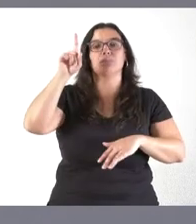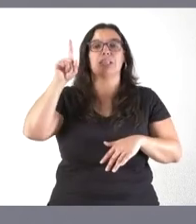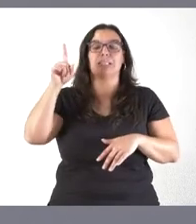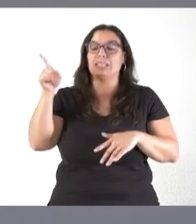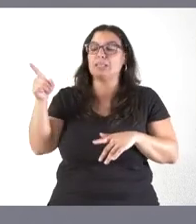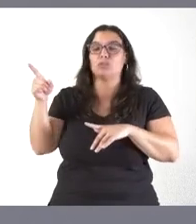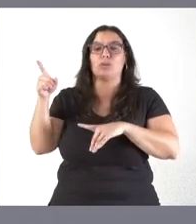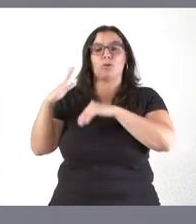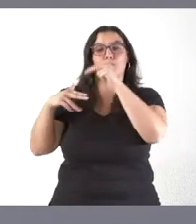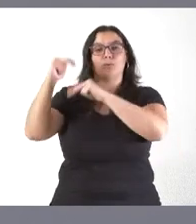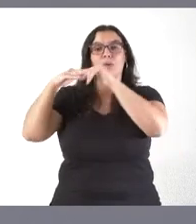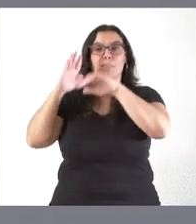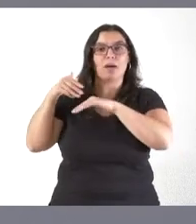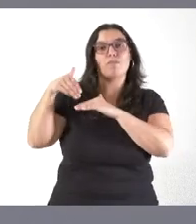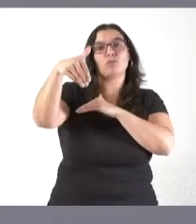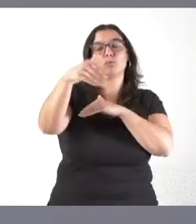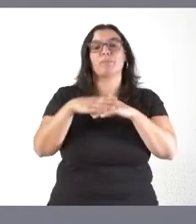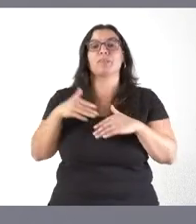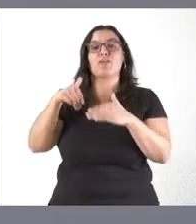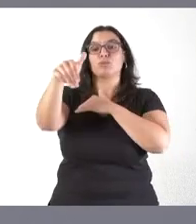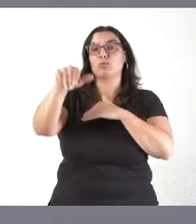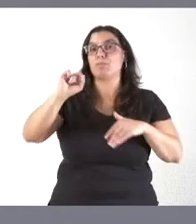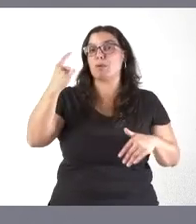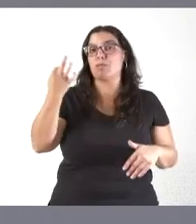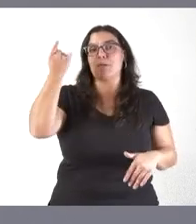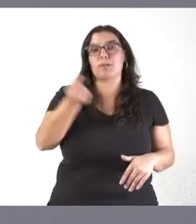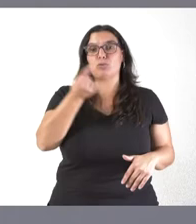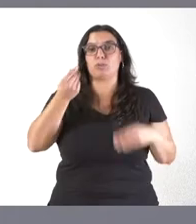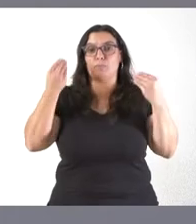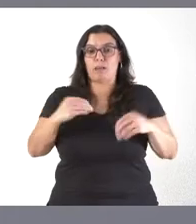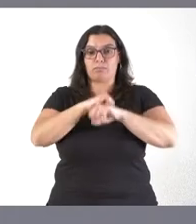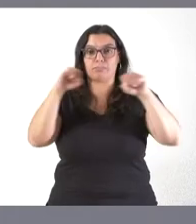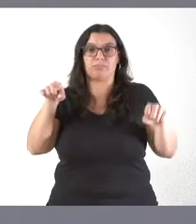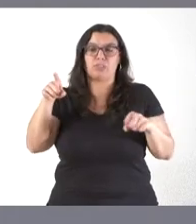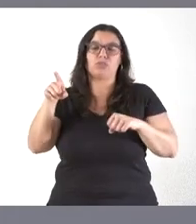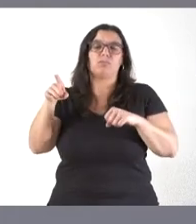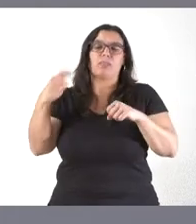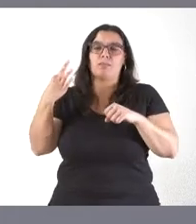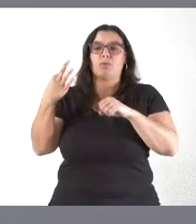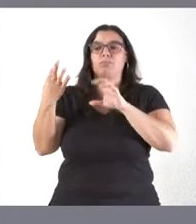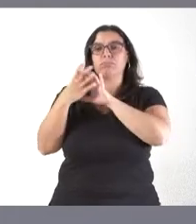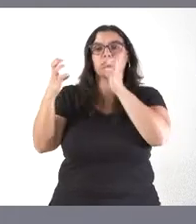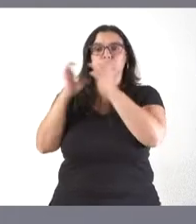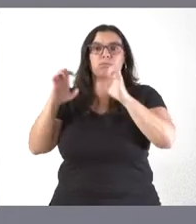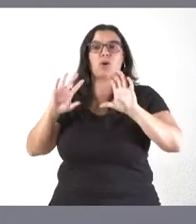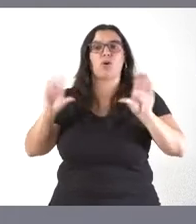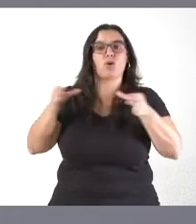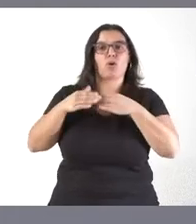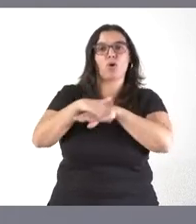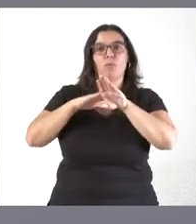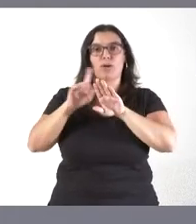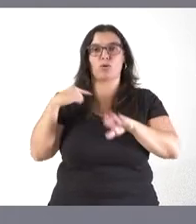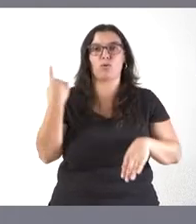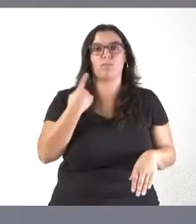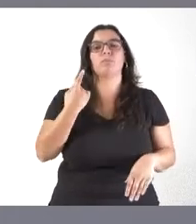de ahí estar construyendo el futuro y el futuro pasa por tener un buen presupuesto y en estos en lo que estamos convocados todo el gobierno de Castilla y león pues para